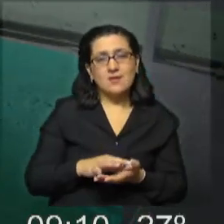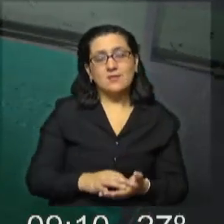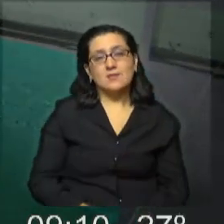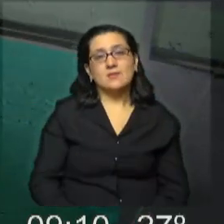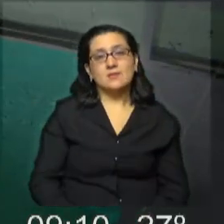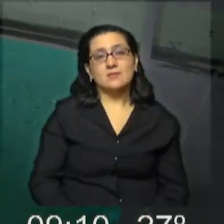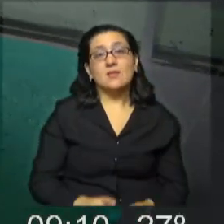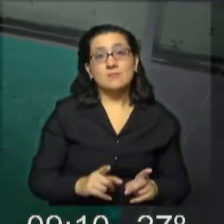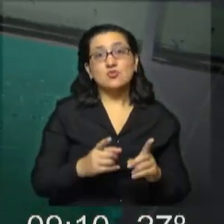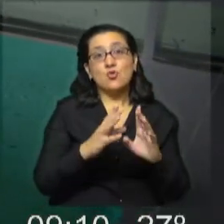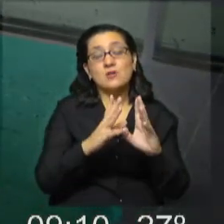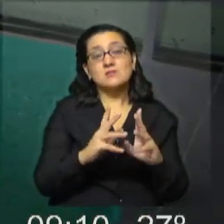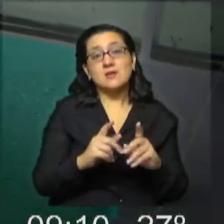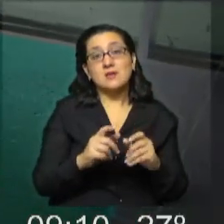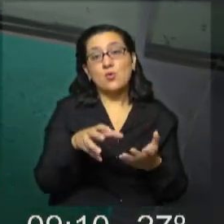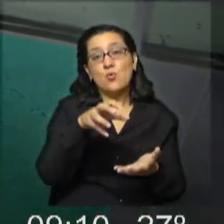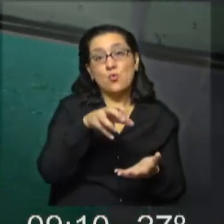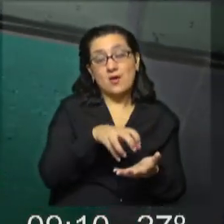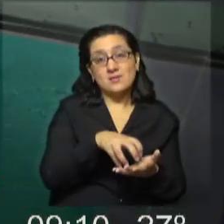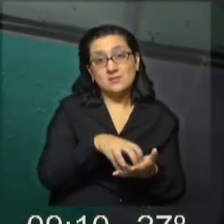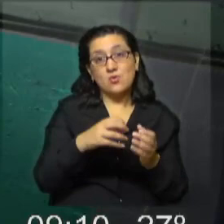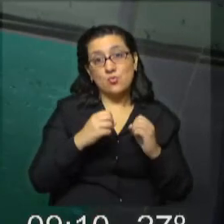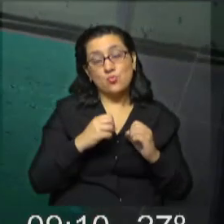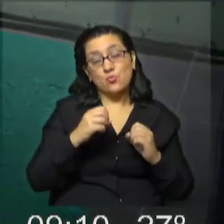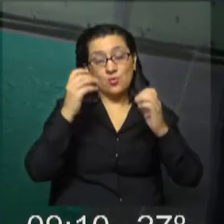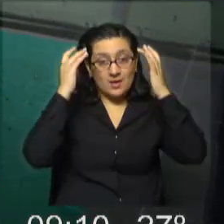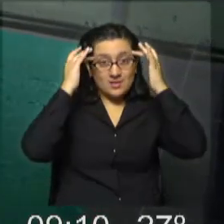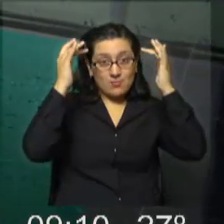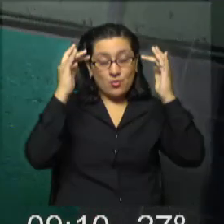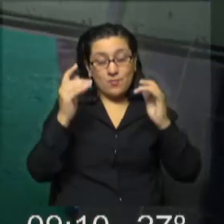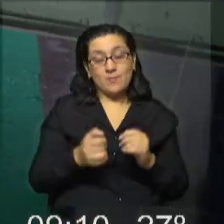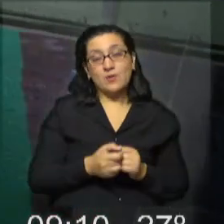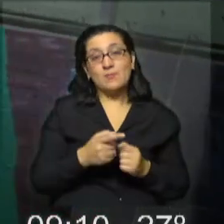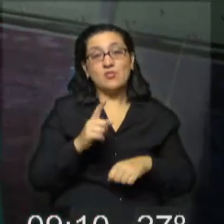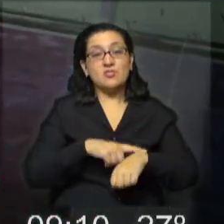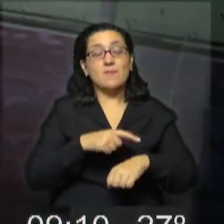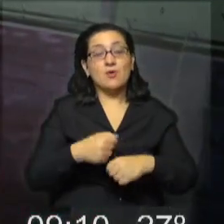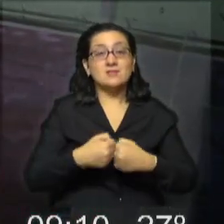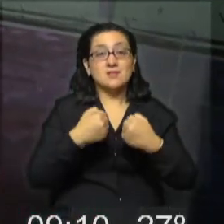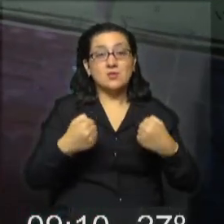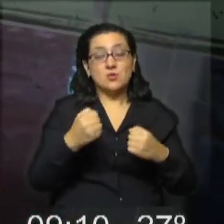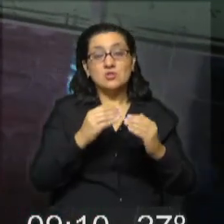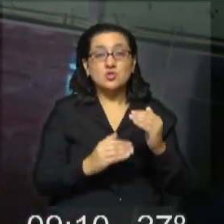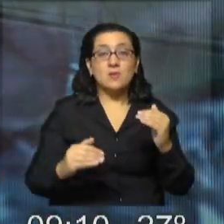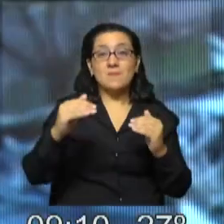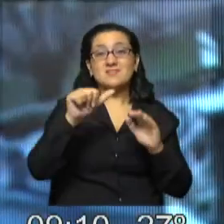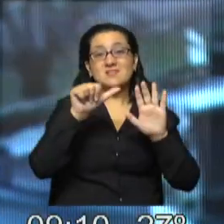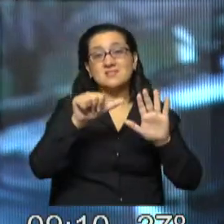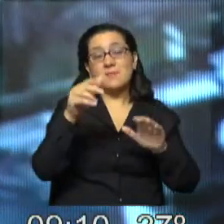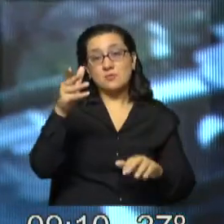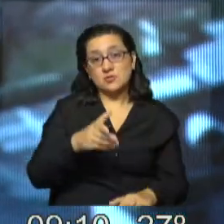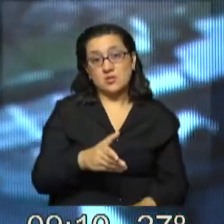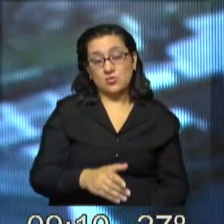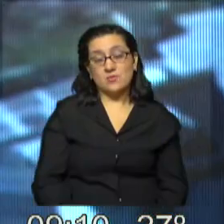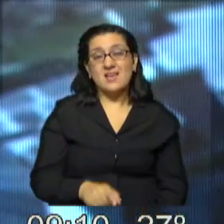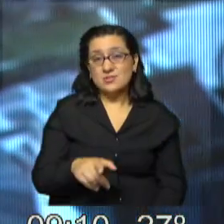parámetros que tenemos que armar en centros educativos, por ejemplo, de tiempo extendido, ultrapasa largamente el 6%. Ese por ciento es un mínimo, es un piso.